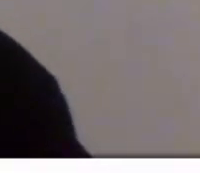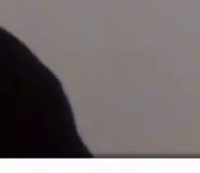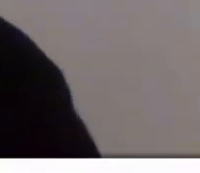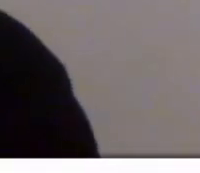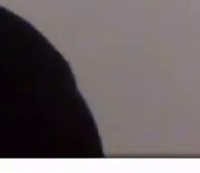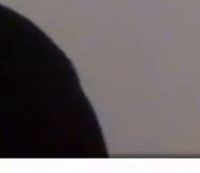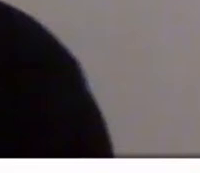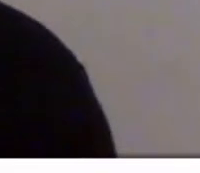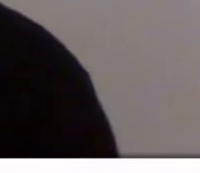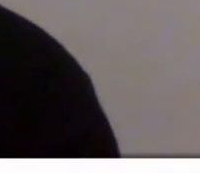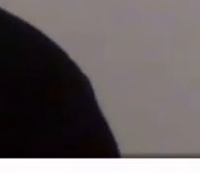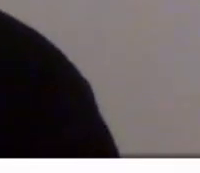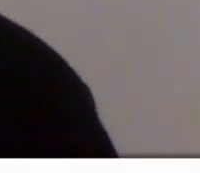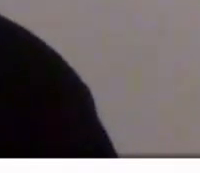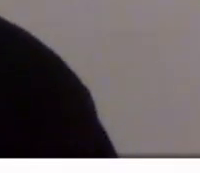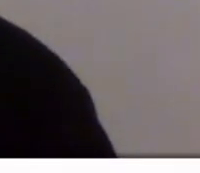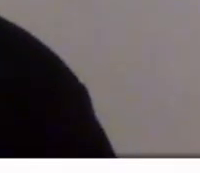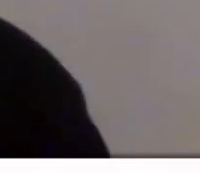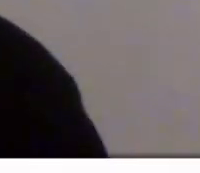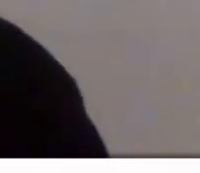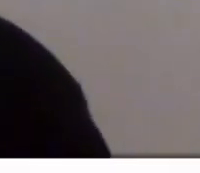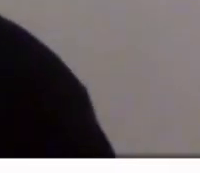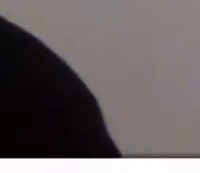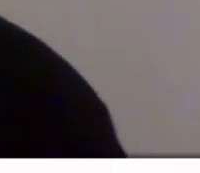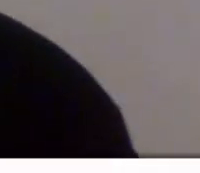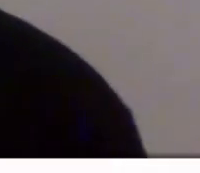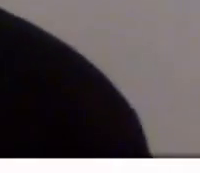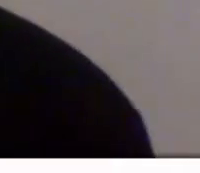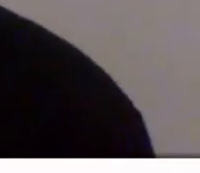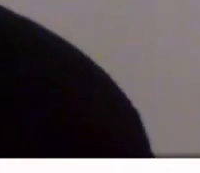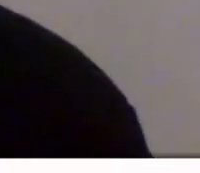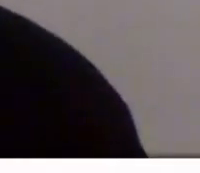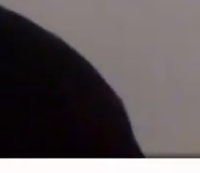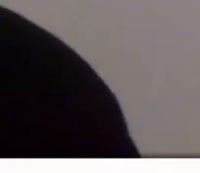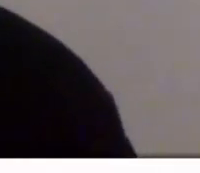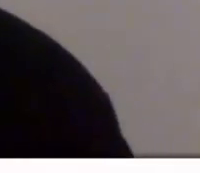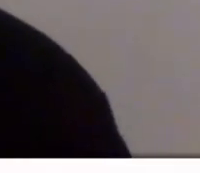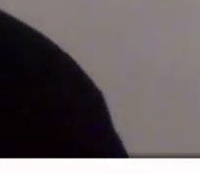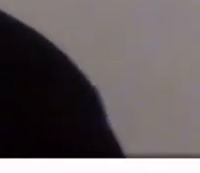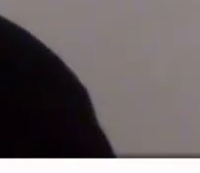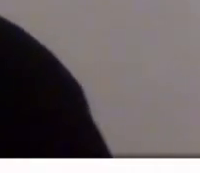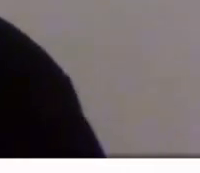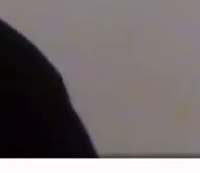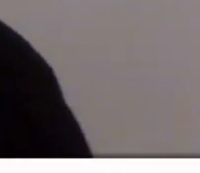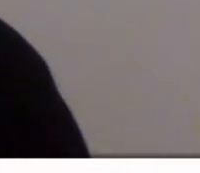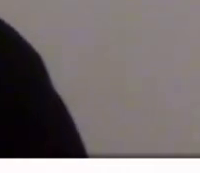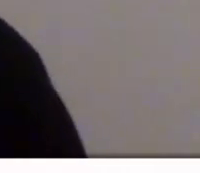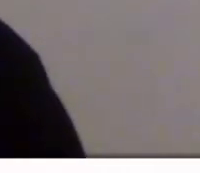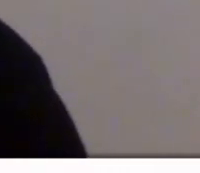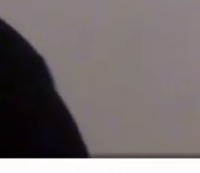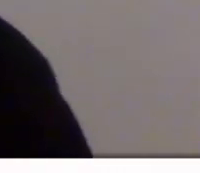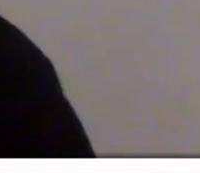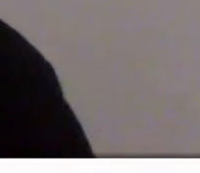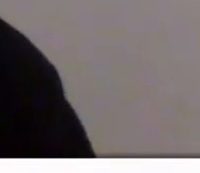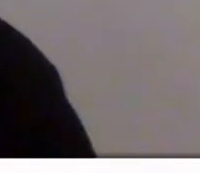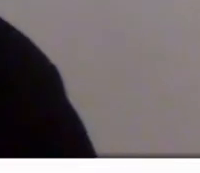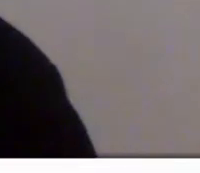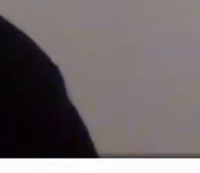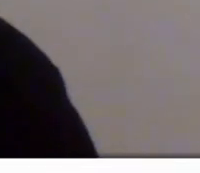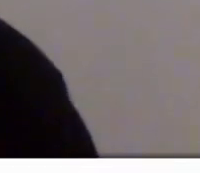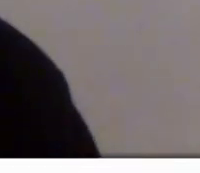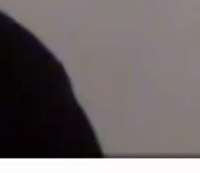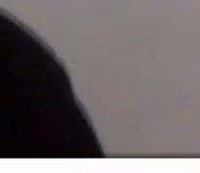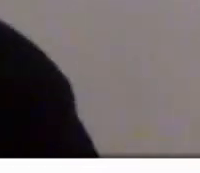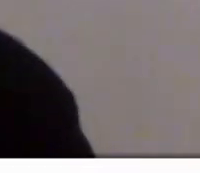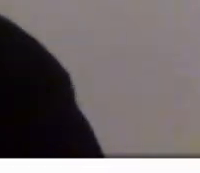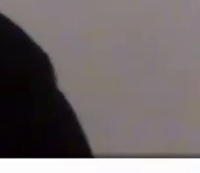estamos de aquello que incluso se cifra en el misterio de la poesía del himno, que dice que vamos a vivir